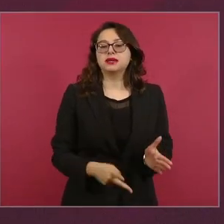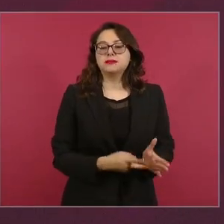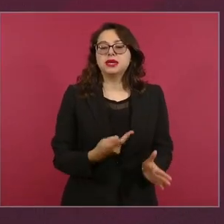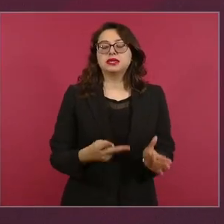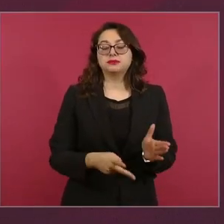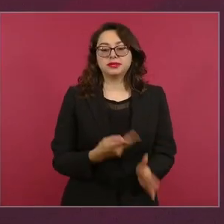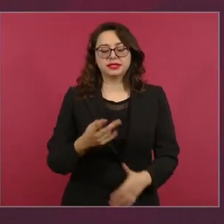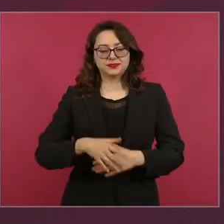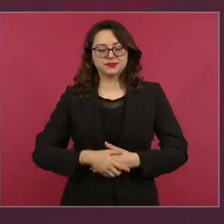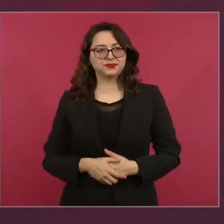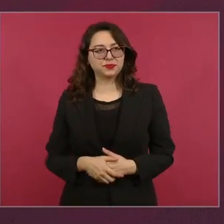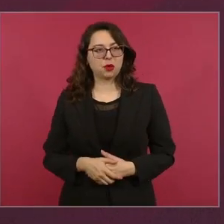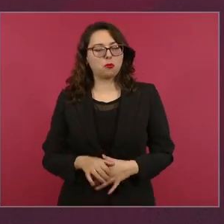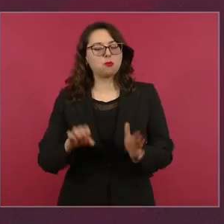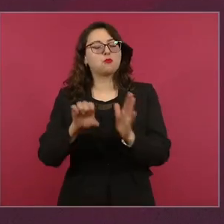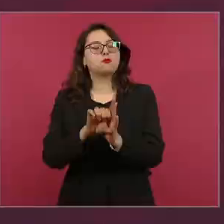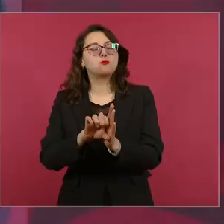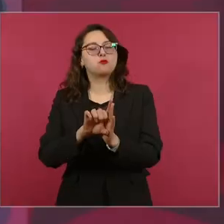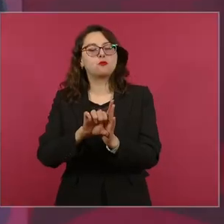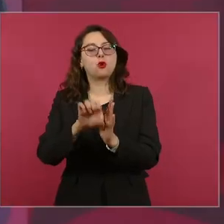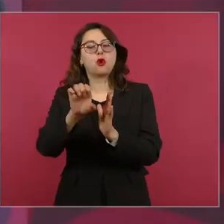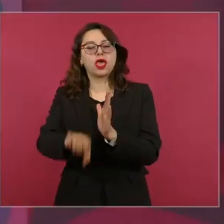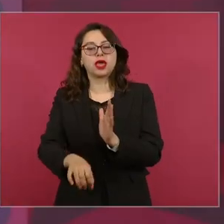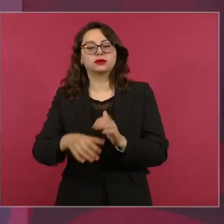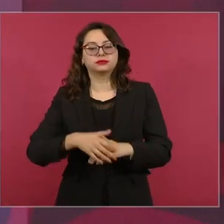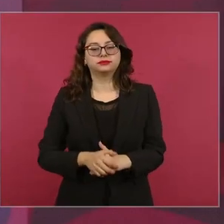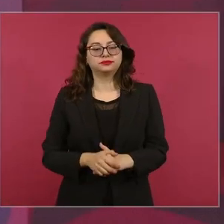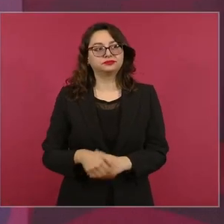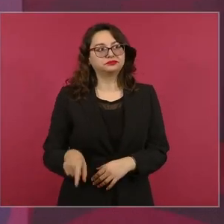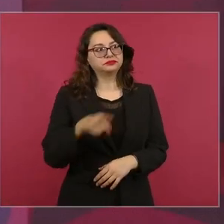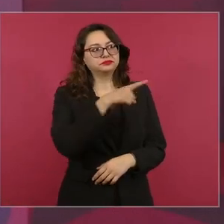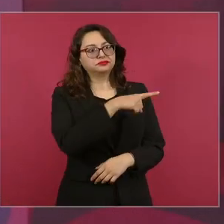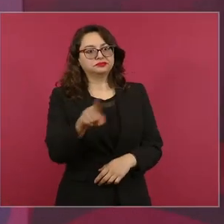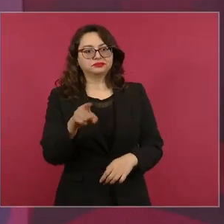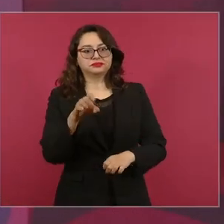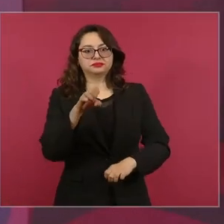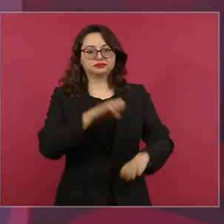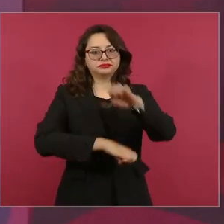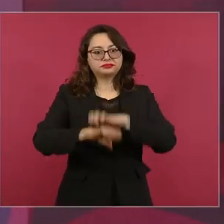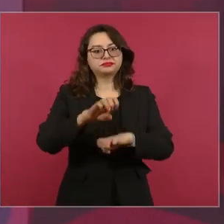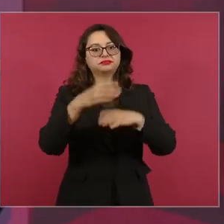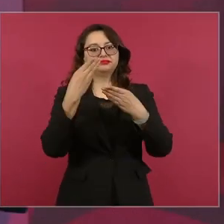creen que la gente sabía que los de arriba no pagaban impuestos.